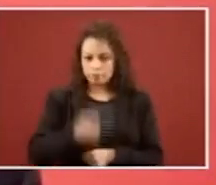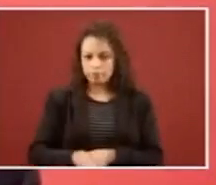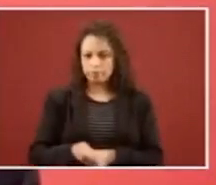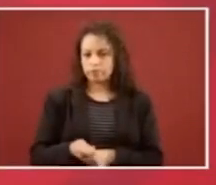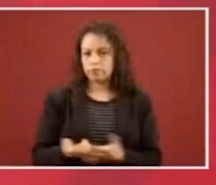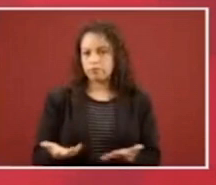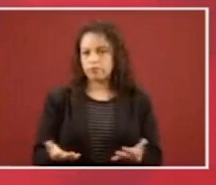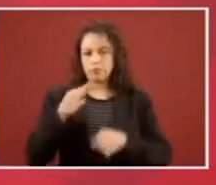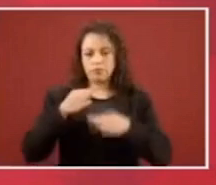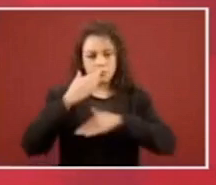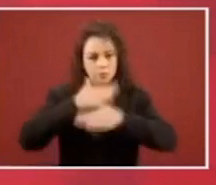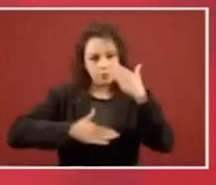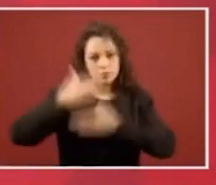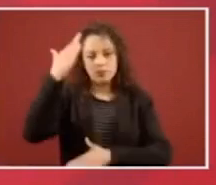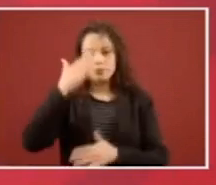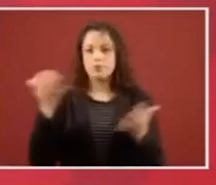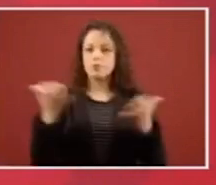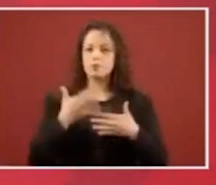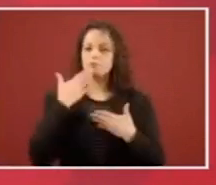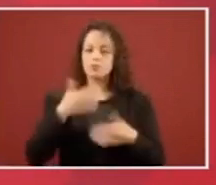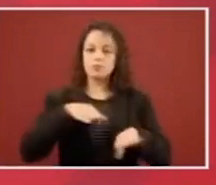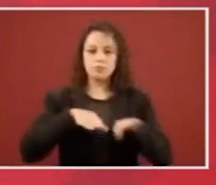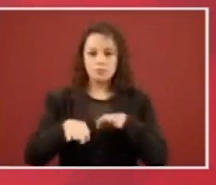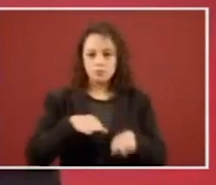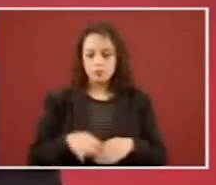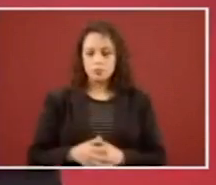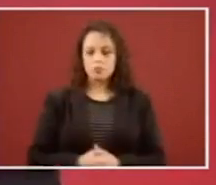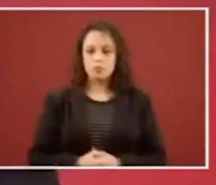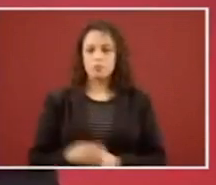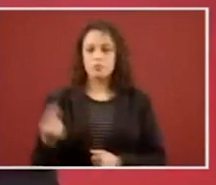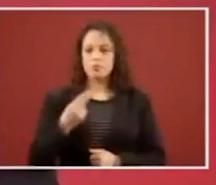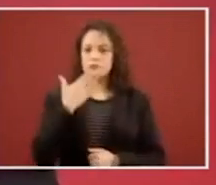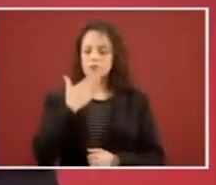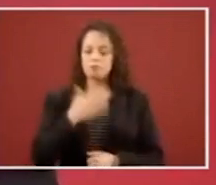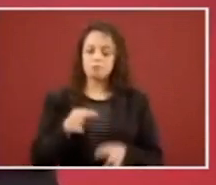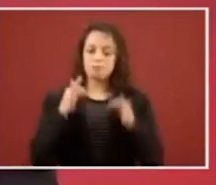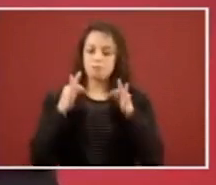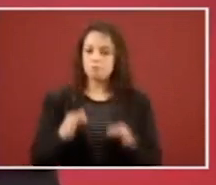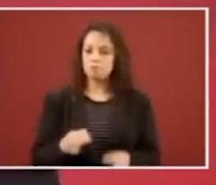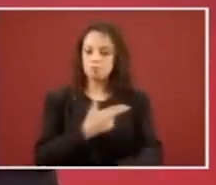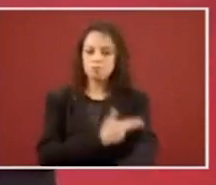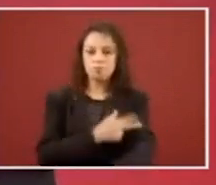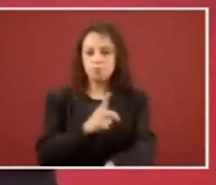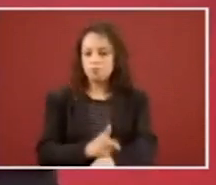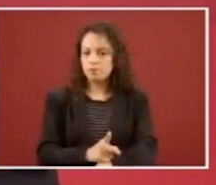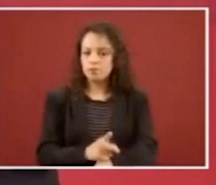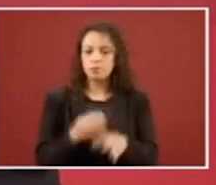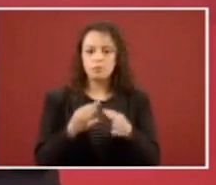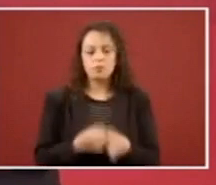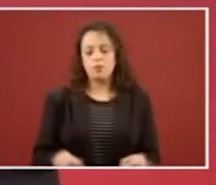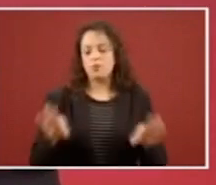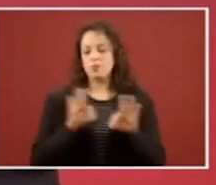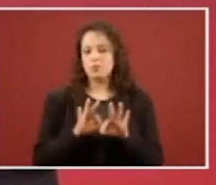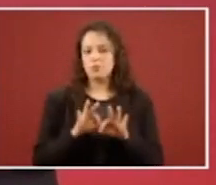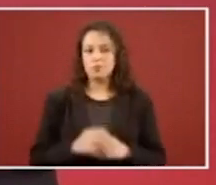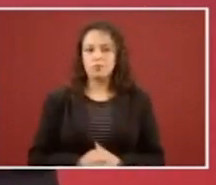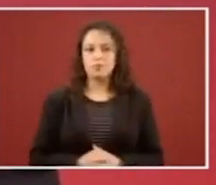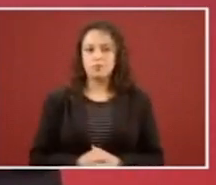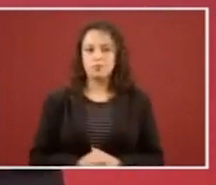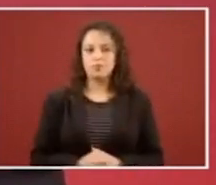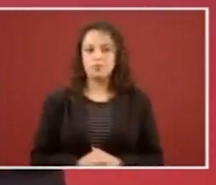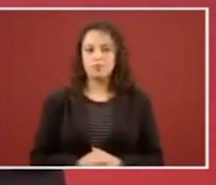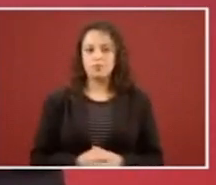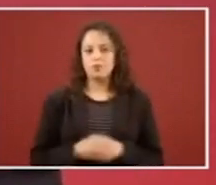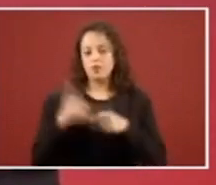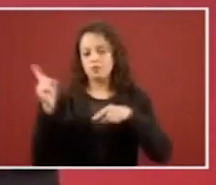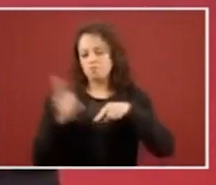magistrados y que haya rectitud y que haya honestidad, que no haya